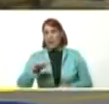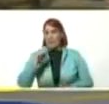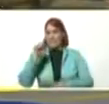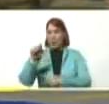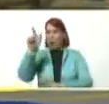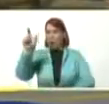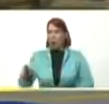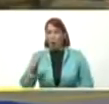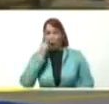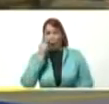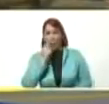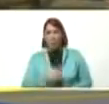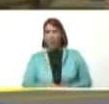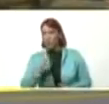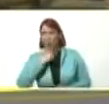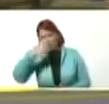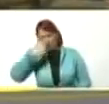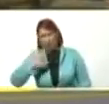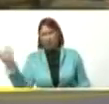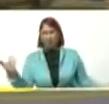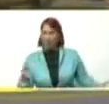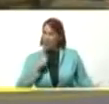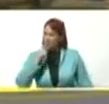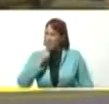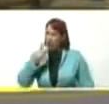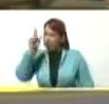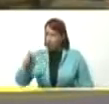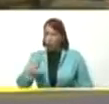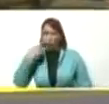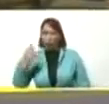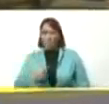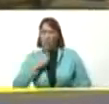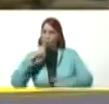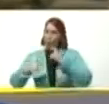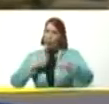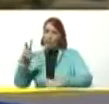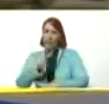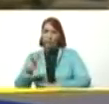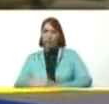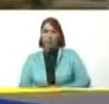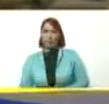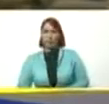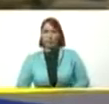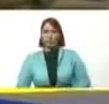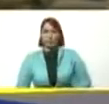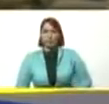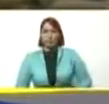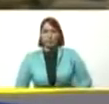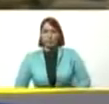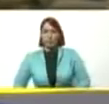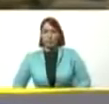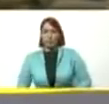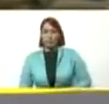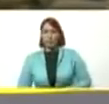un tipo mezquino. Es un tipo malo, que odia a Venezuela. Paso la